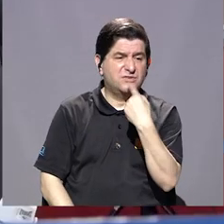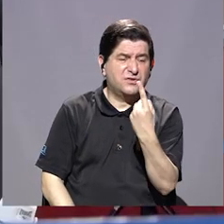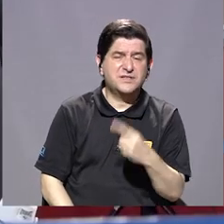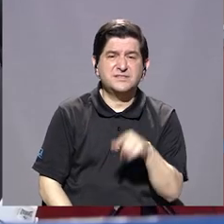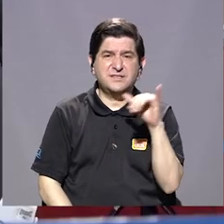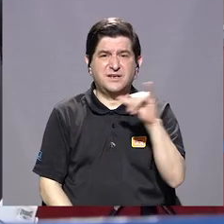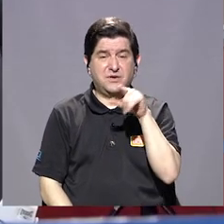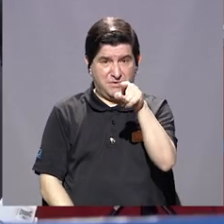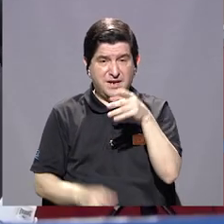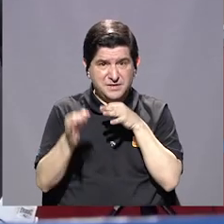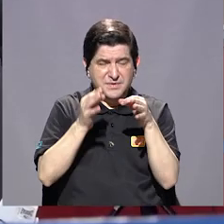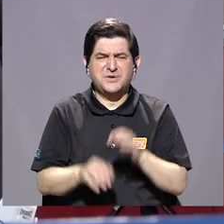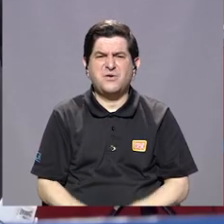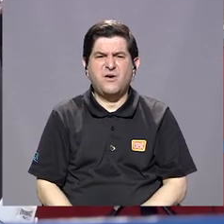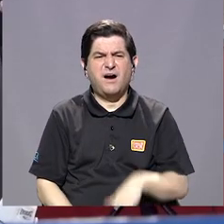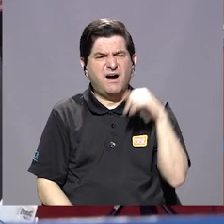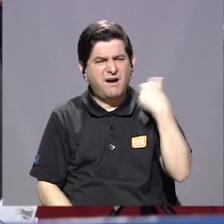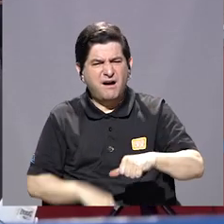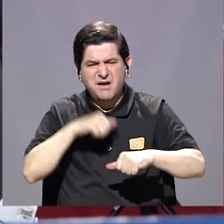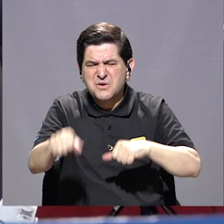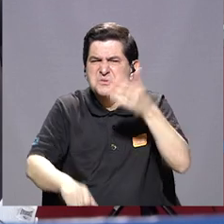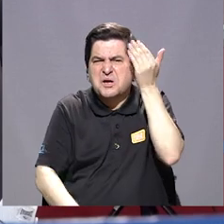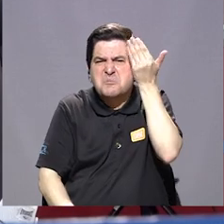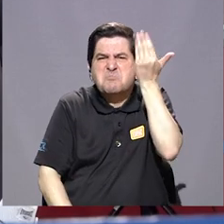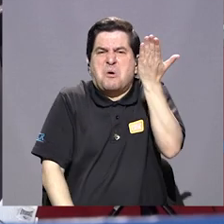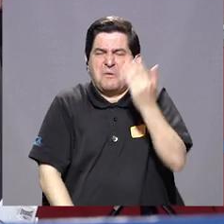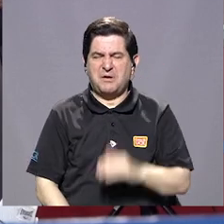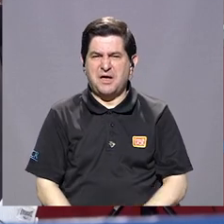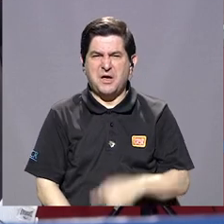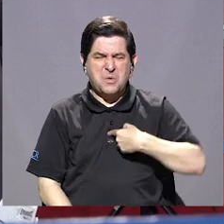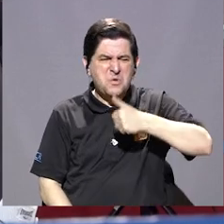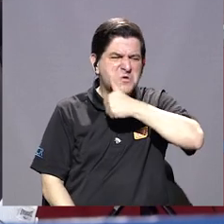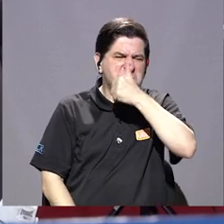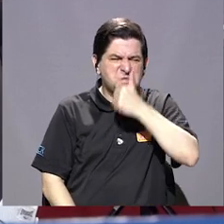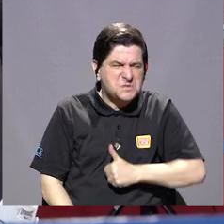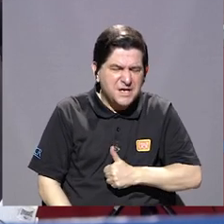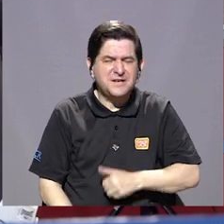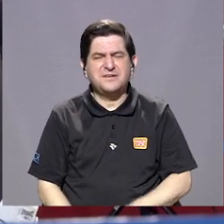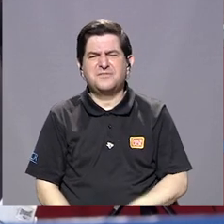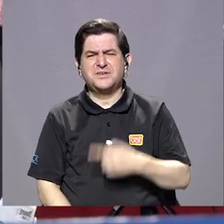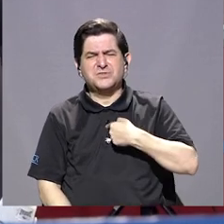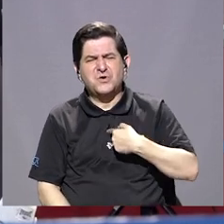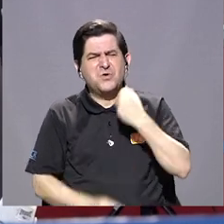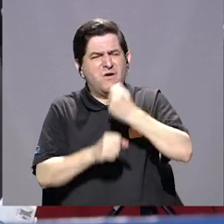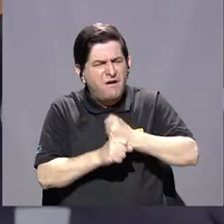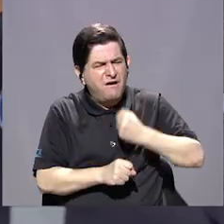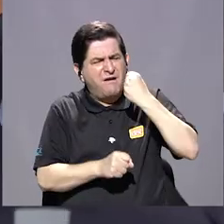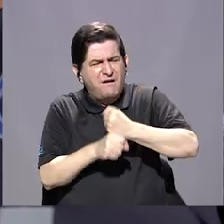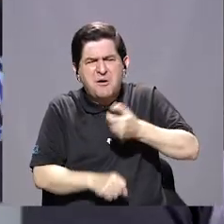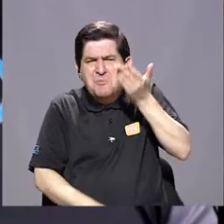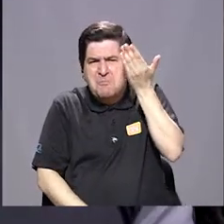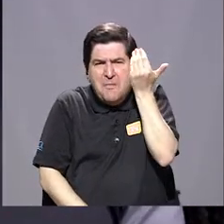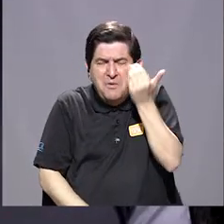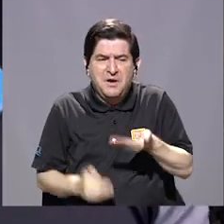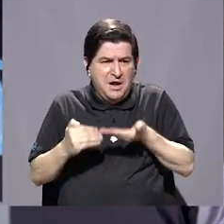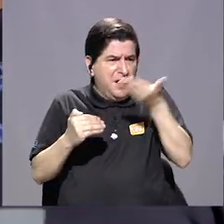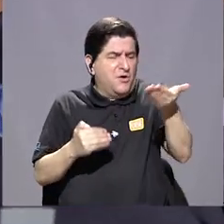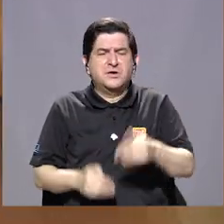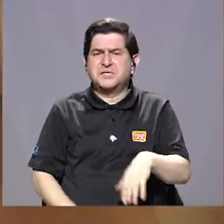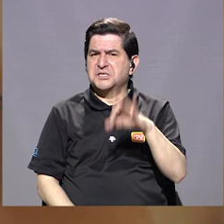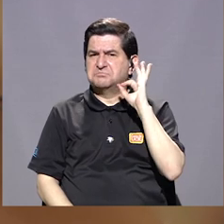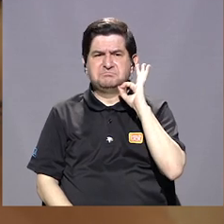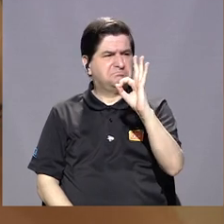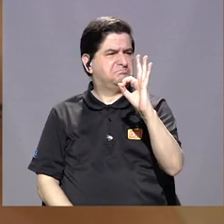que vos decías, ¿para qué tanto esfuerzo? ¿Y para qué uno se sacrifica tanto? ¿Y para qué uno se esfuerza tanto si a veces las cosas no van a salir